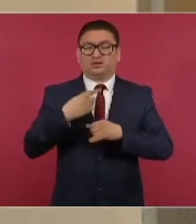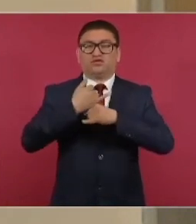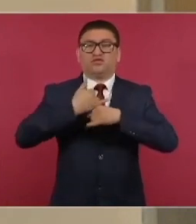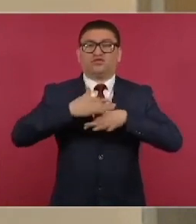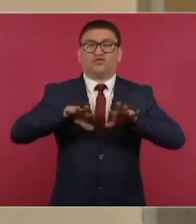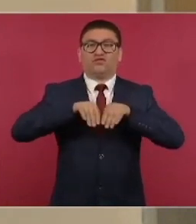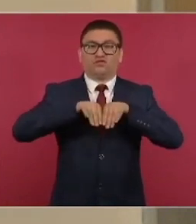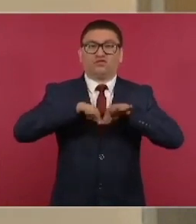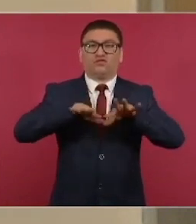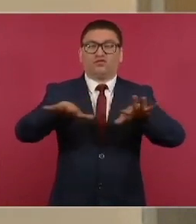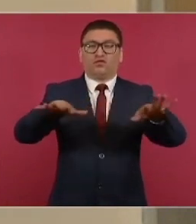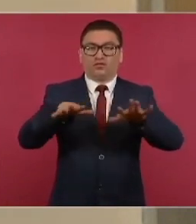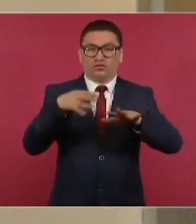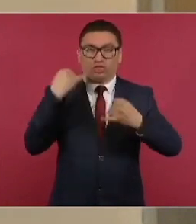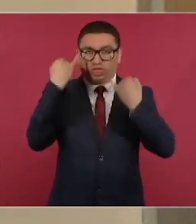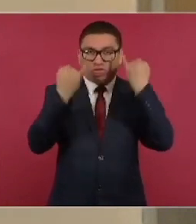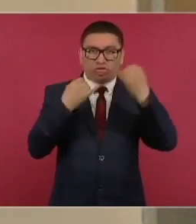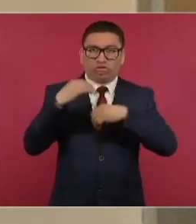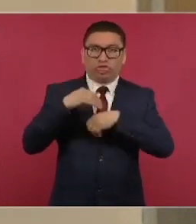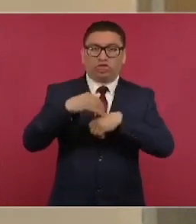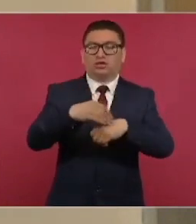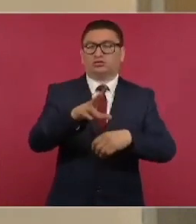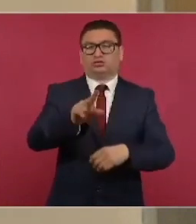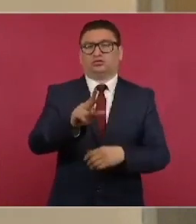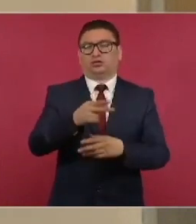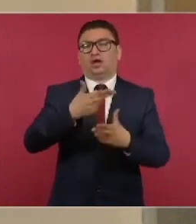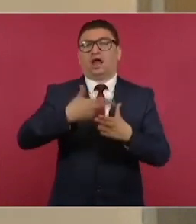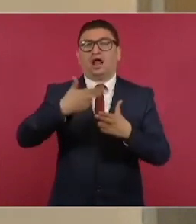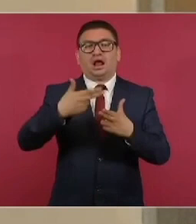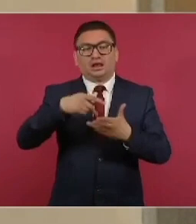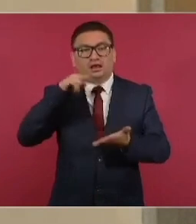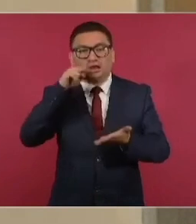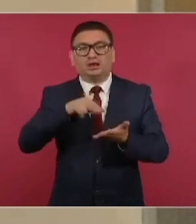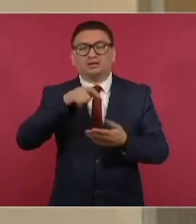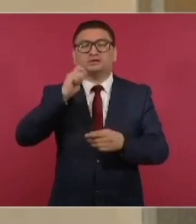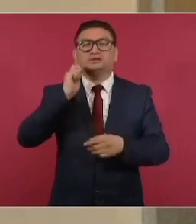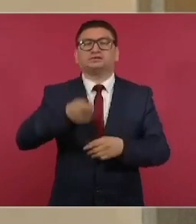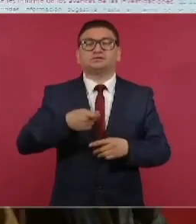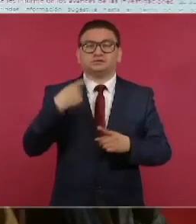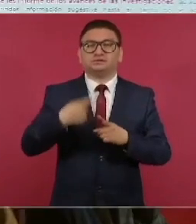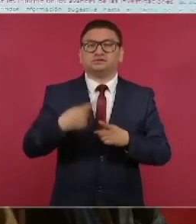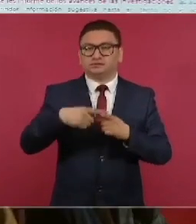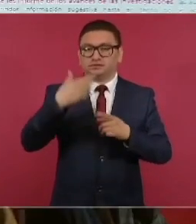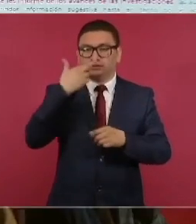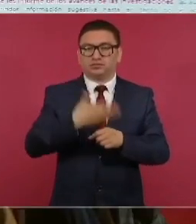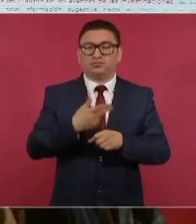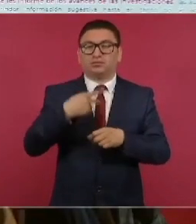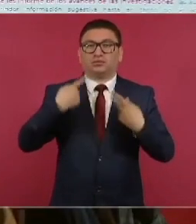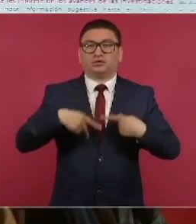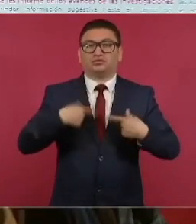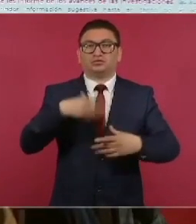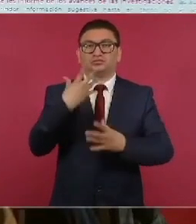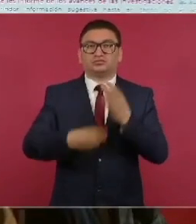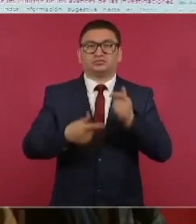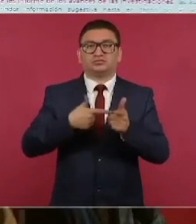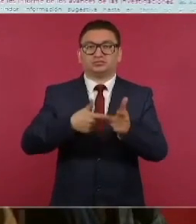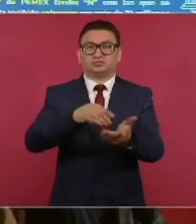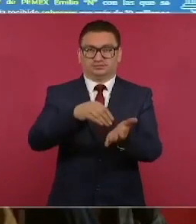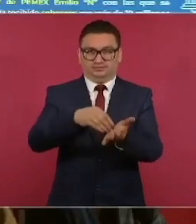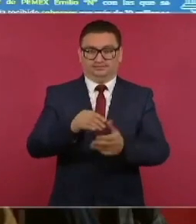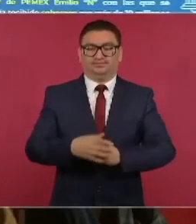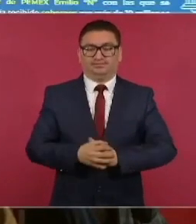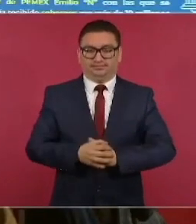información sugestiva hasta en tanto no se acredite la responsabilidad Dely prófugo de la justicia